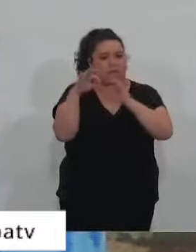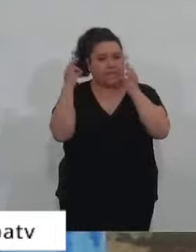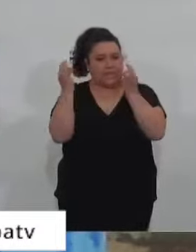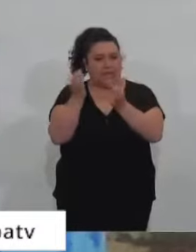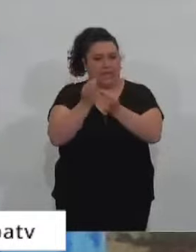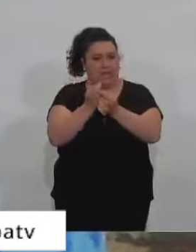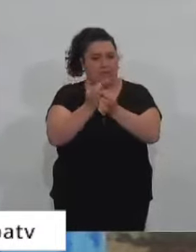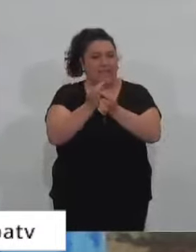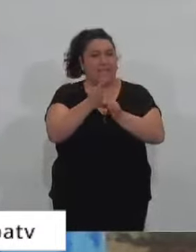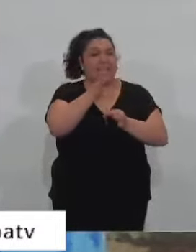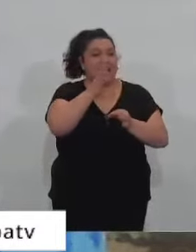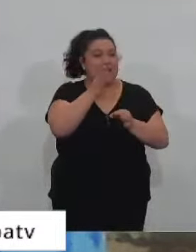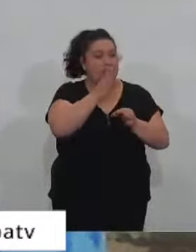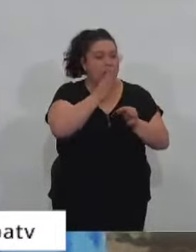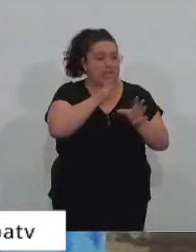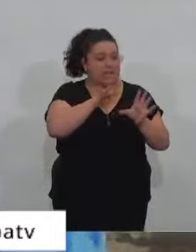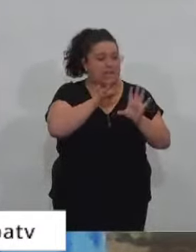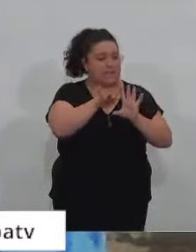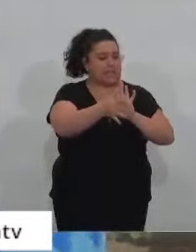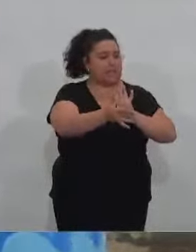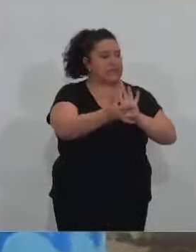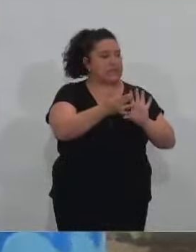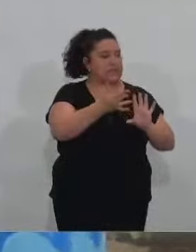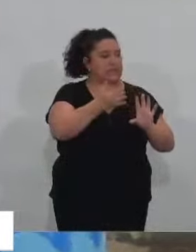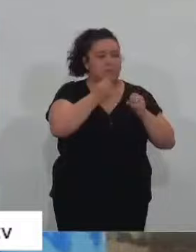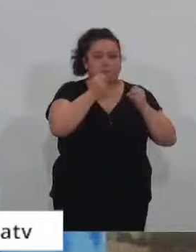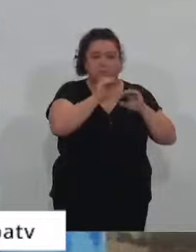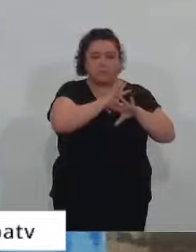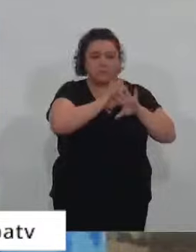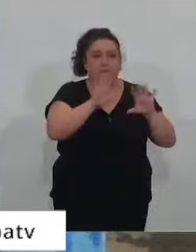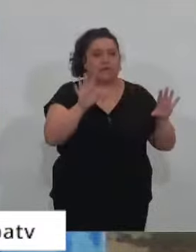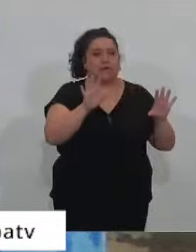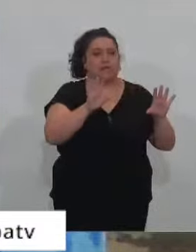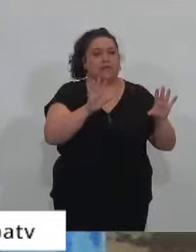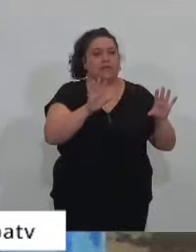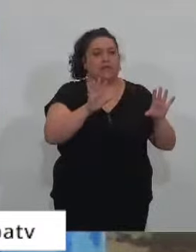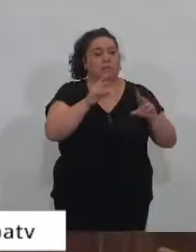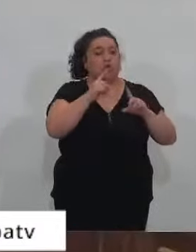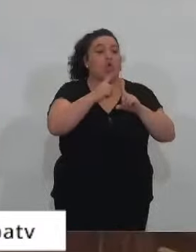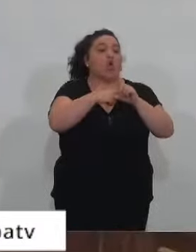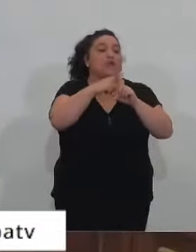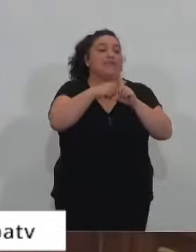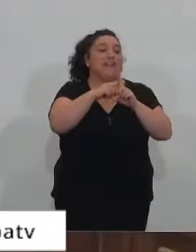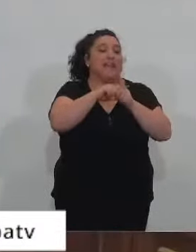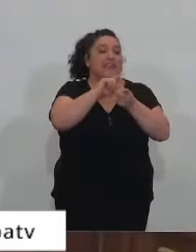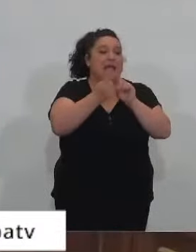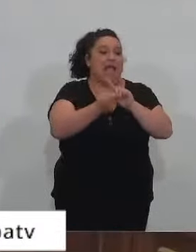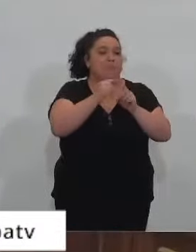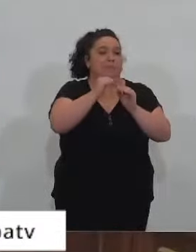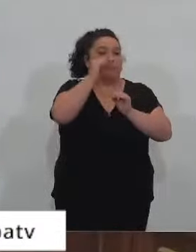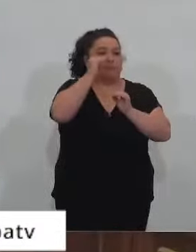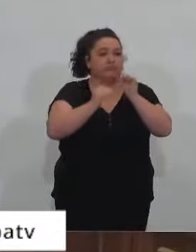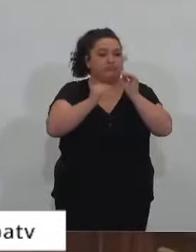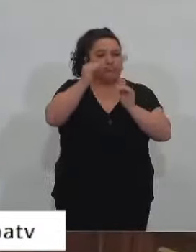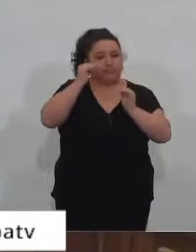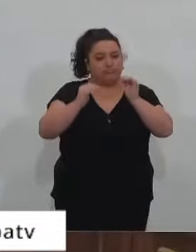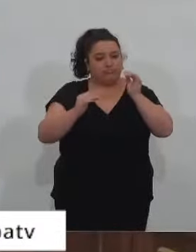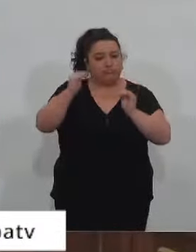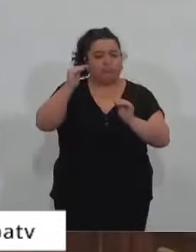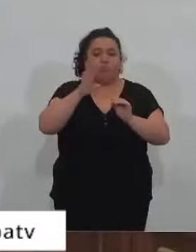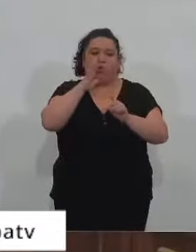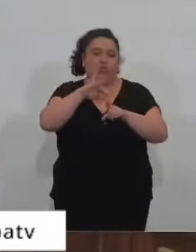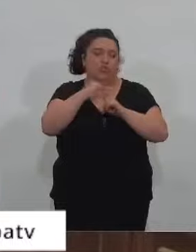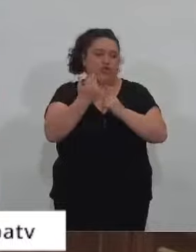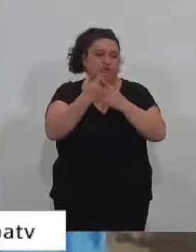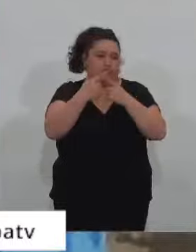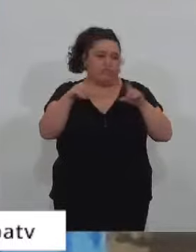impresionantemente bien. Bueno, pues esos niveles de turbidez fluctúan y hay por muchas circunstancias, ¿no? Pero en ningún caso se puede cuestionar la... No,